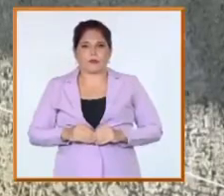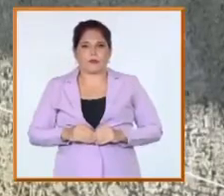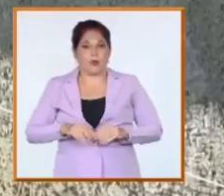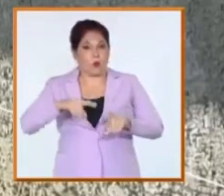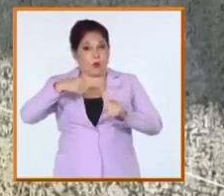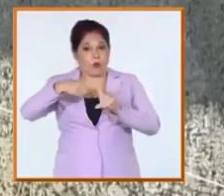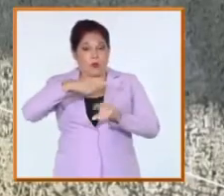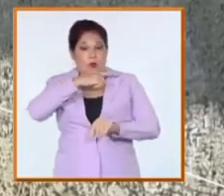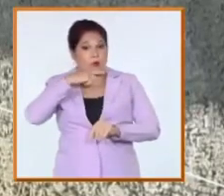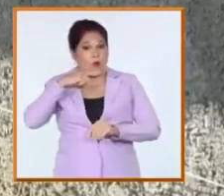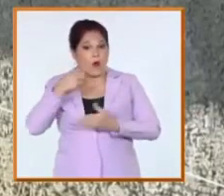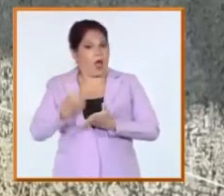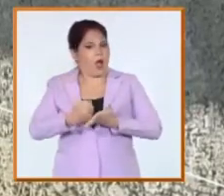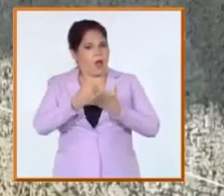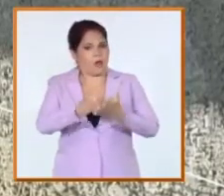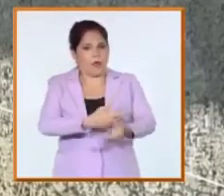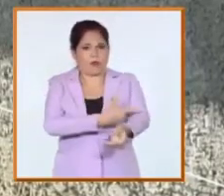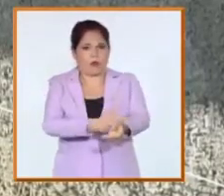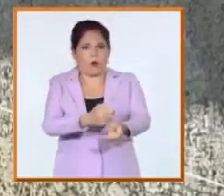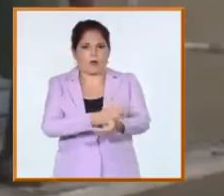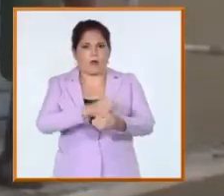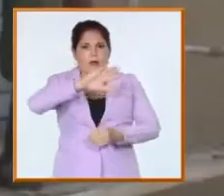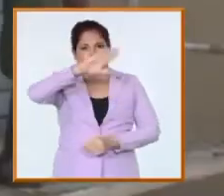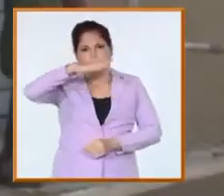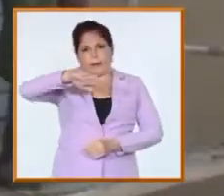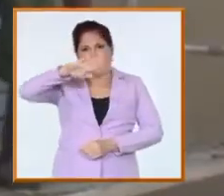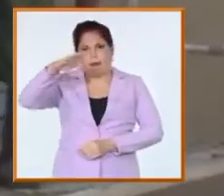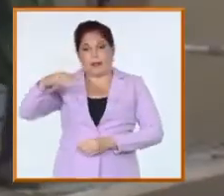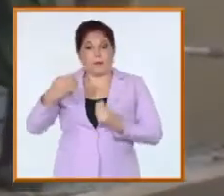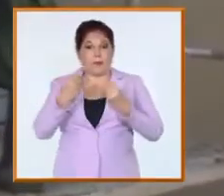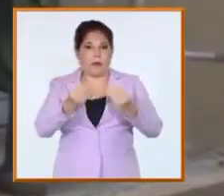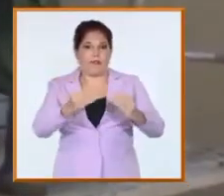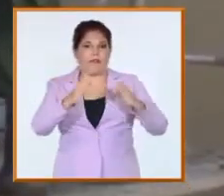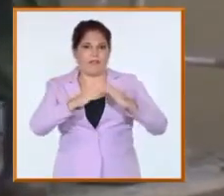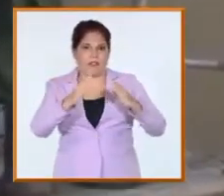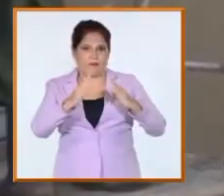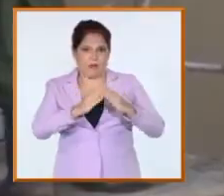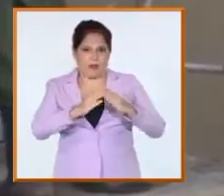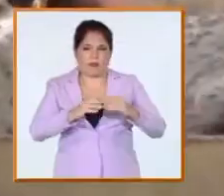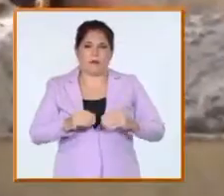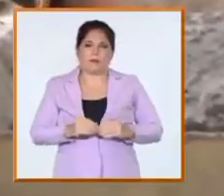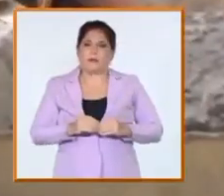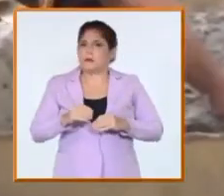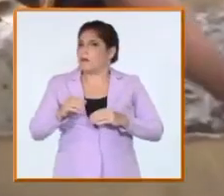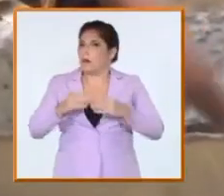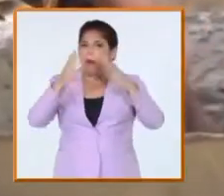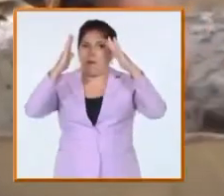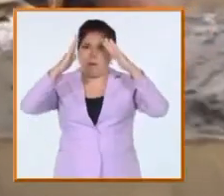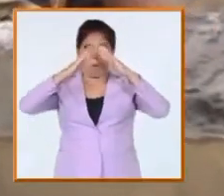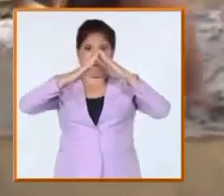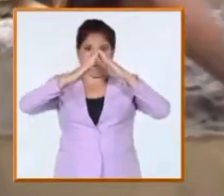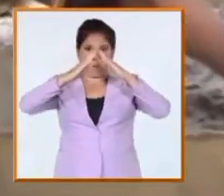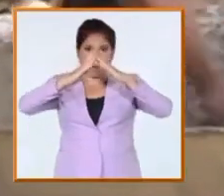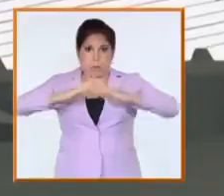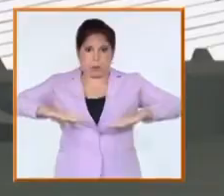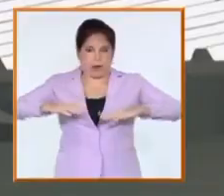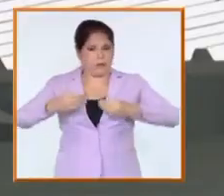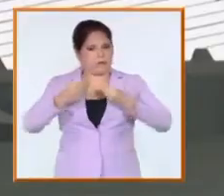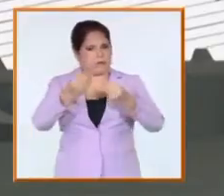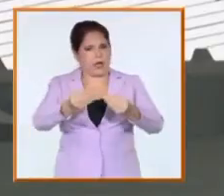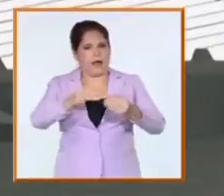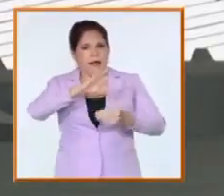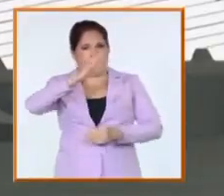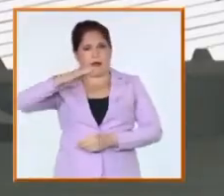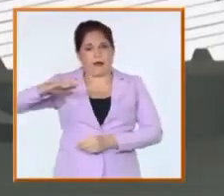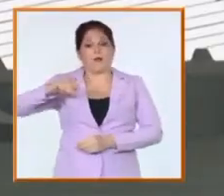roja ha ayudado con el donativo de elementos de techo destinados a viviendas tipología 3 con derrumbe total de techo y para su